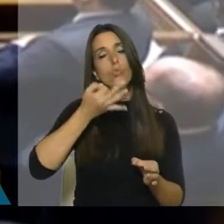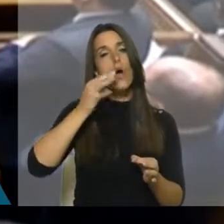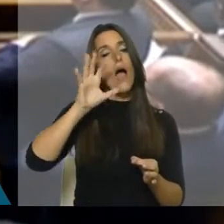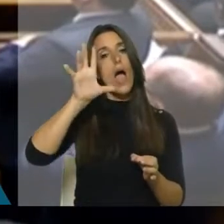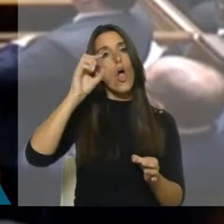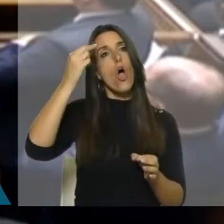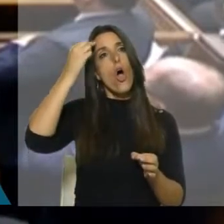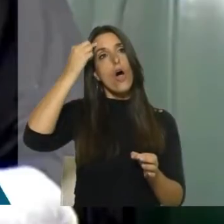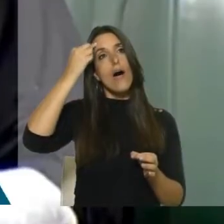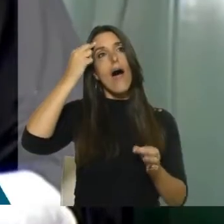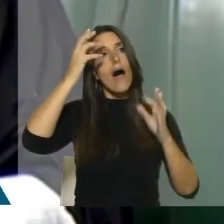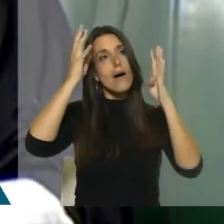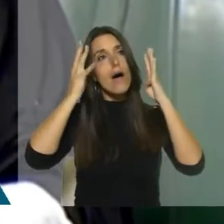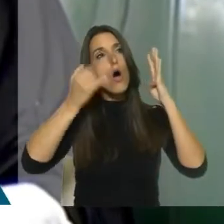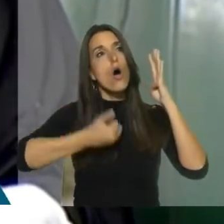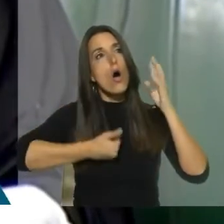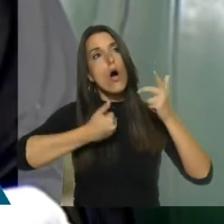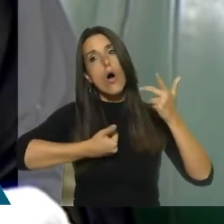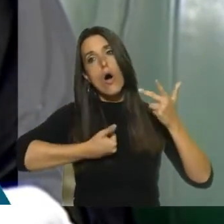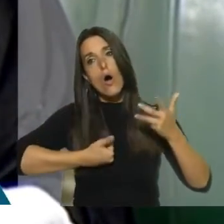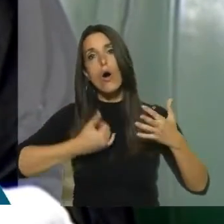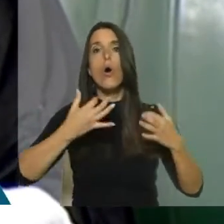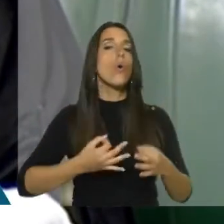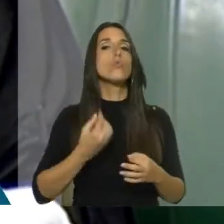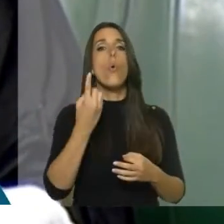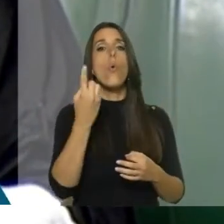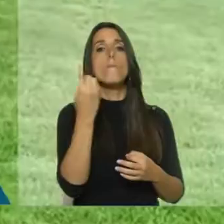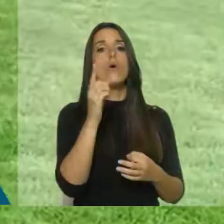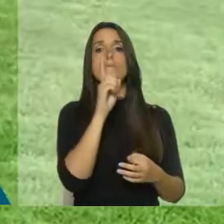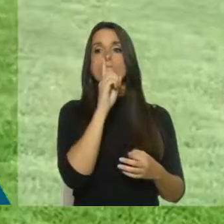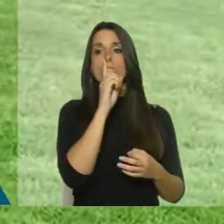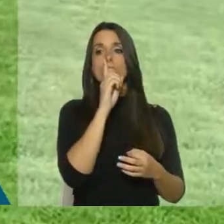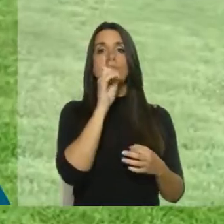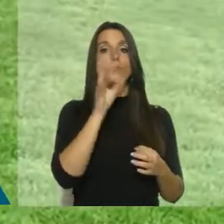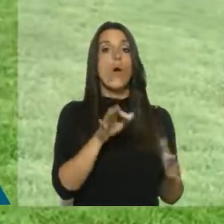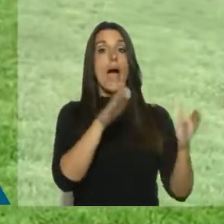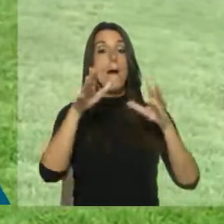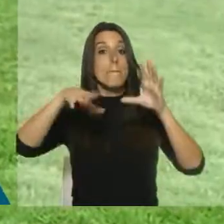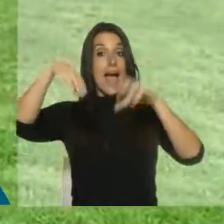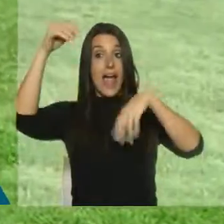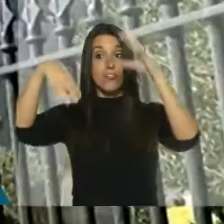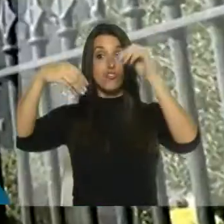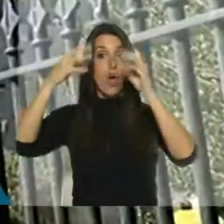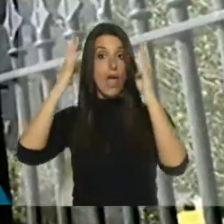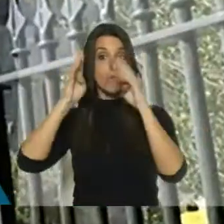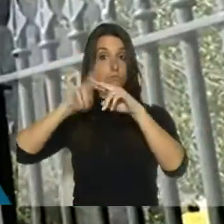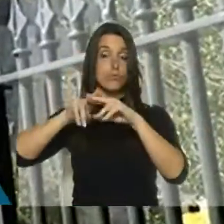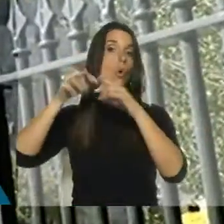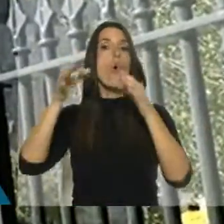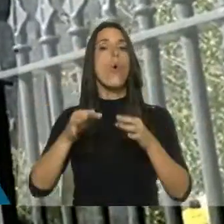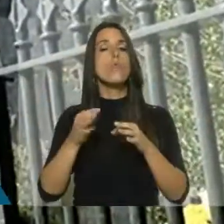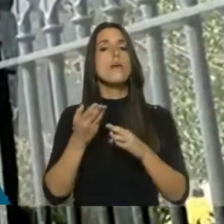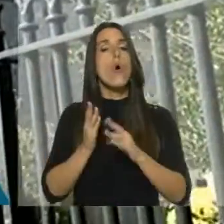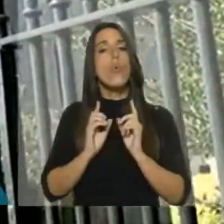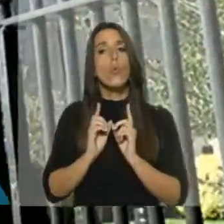momentos de su reinado después de que el pleno guardara un minuto de silencio el palacio de buckingham indicó que el período de luto